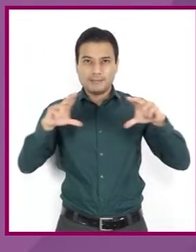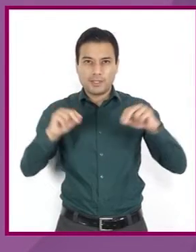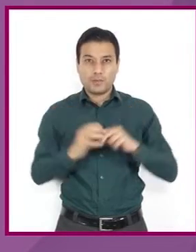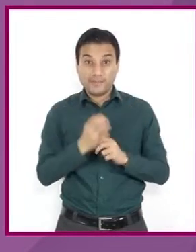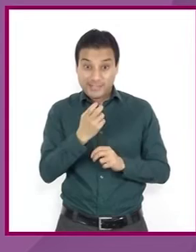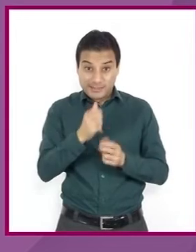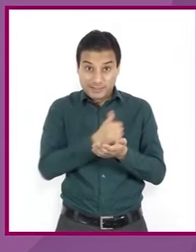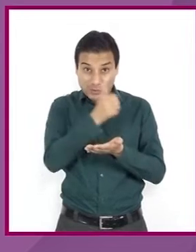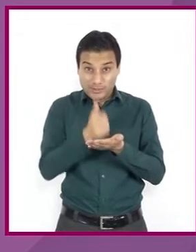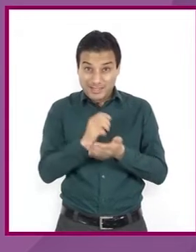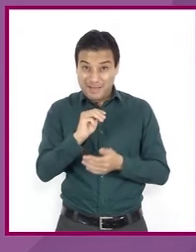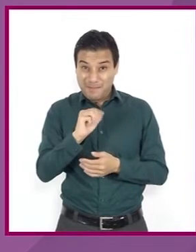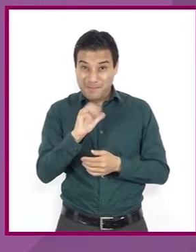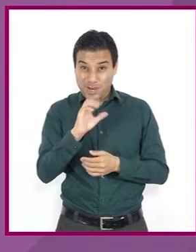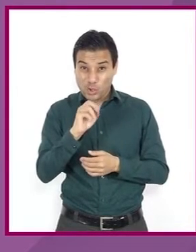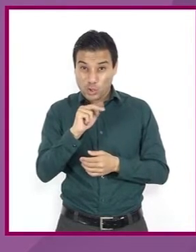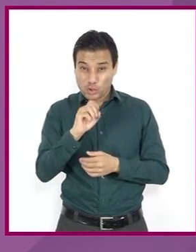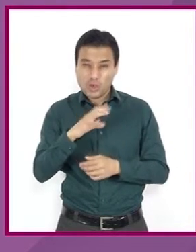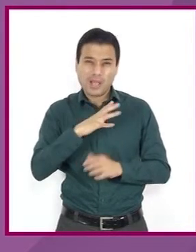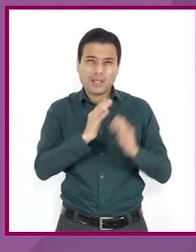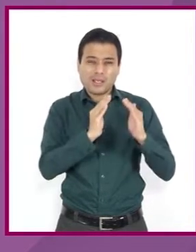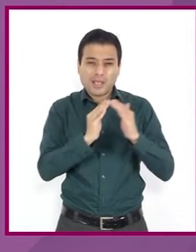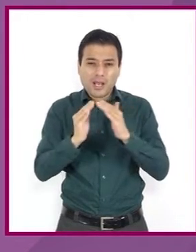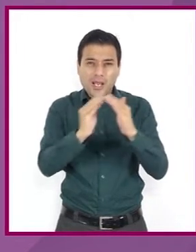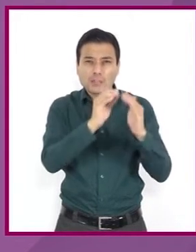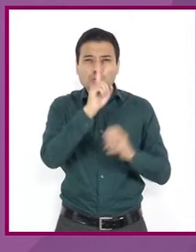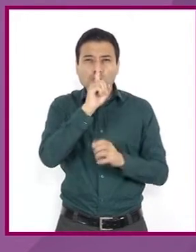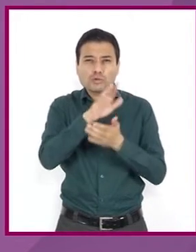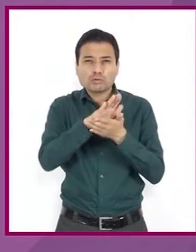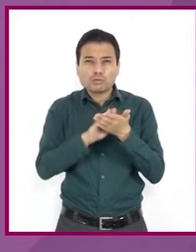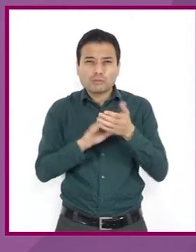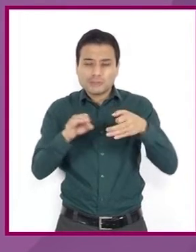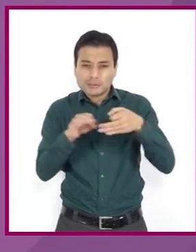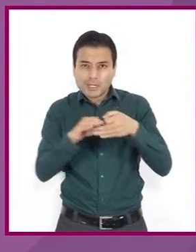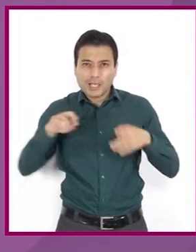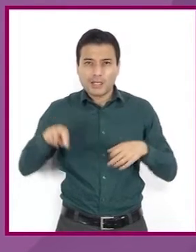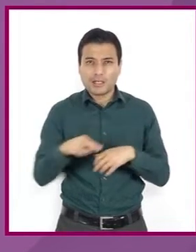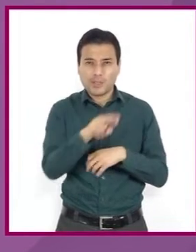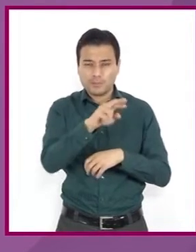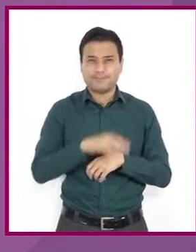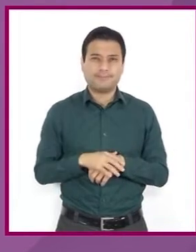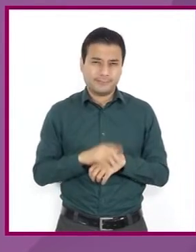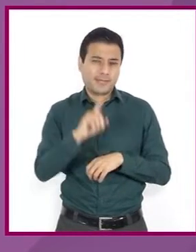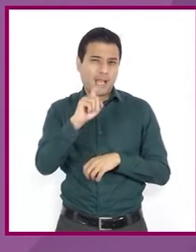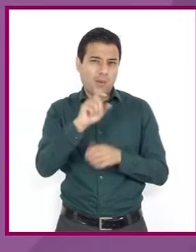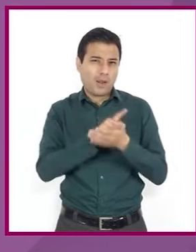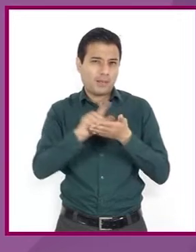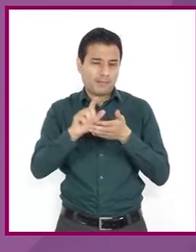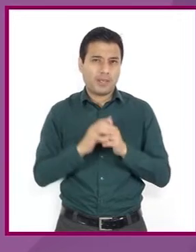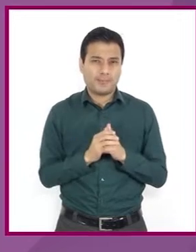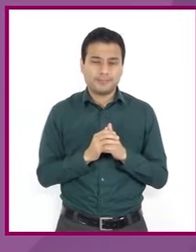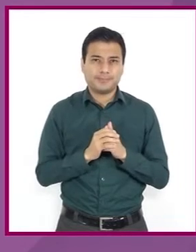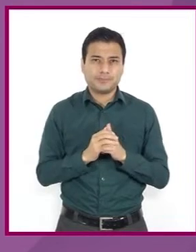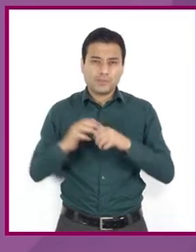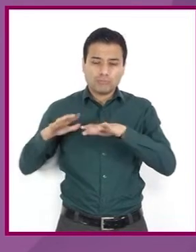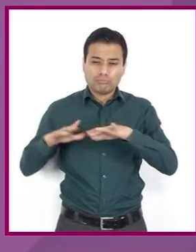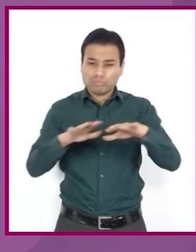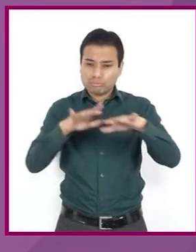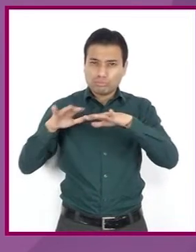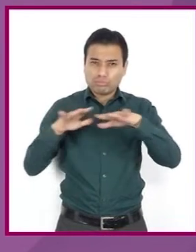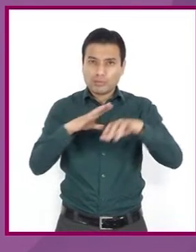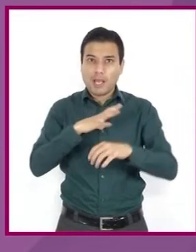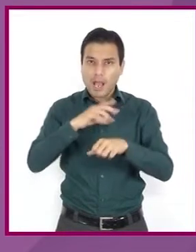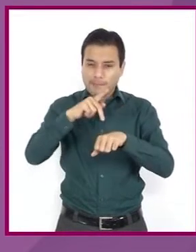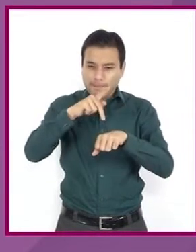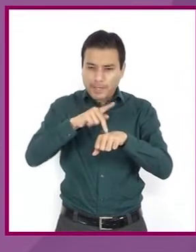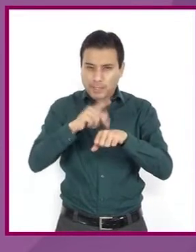entonces una aldea de 20 casas de barro y caña brava construidas a la orilla de un río de aguas diáfanas, que se precipitaban por un lecho de piedras